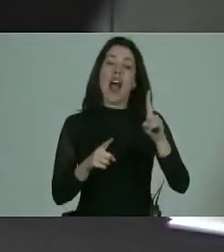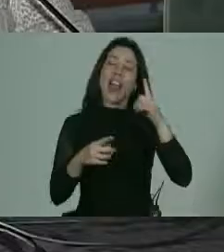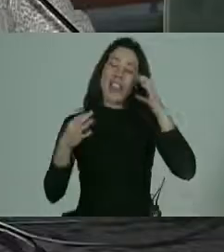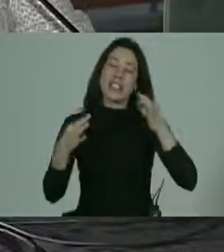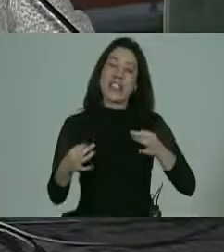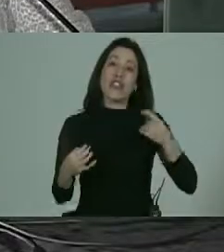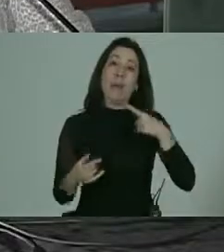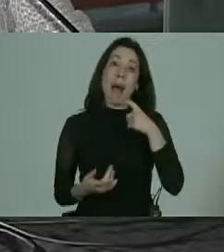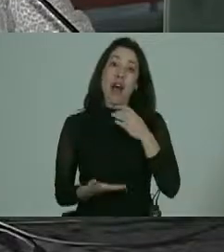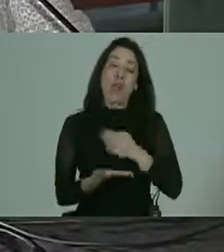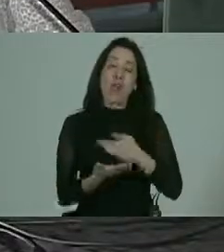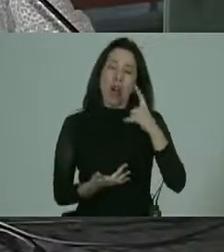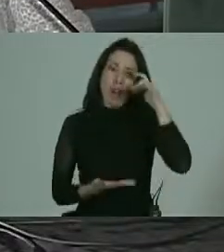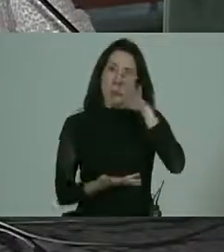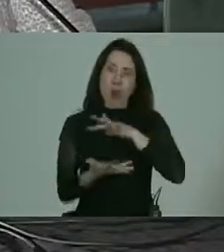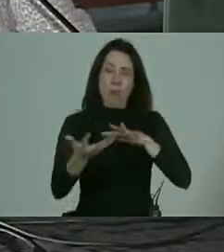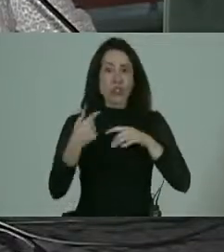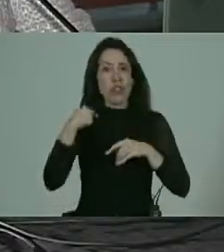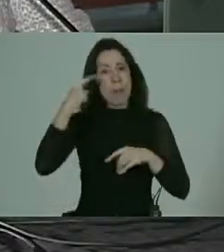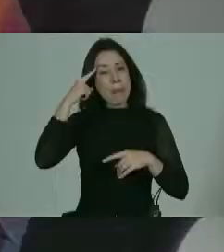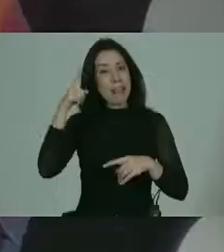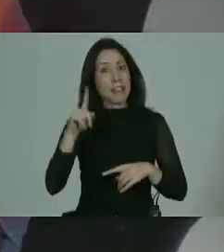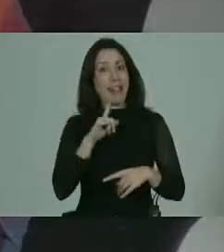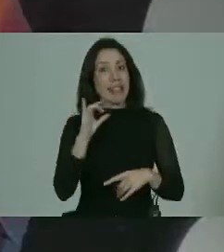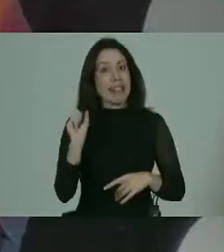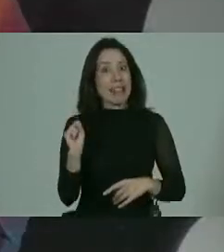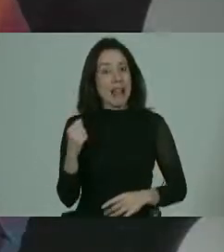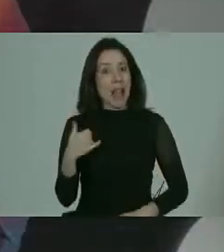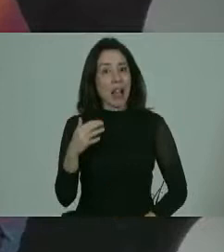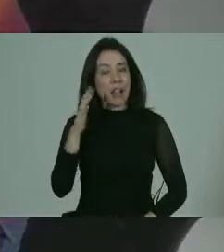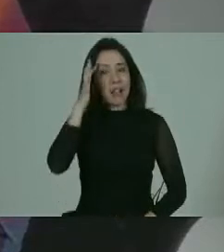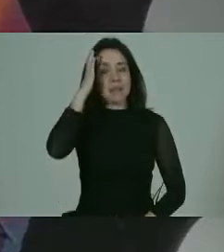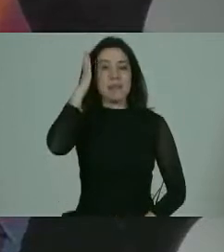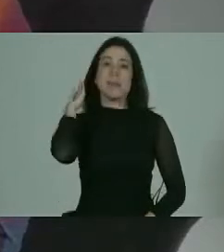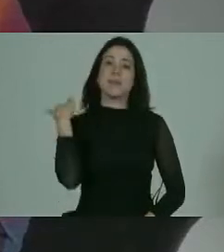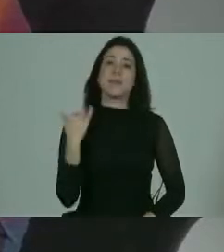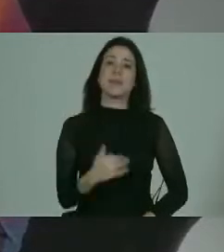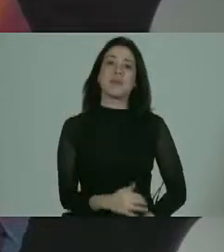complejo yo estoy pensando en la tía autorizado como tiene